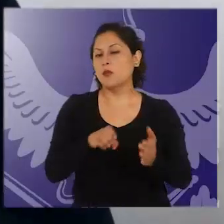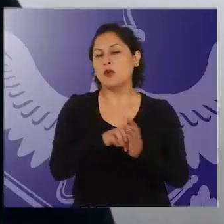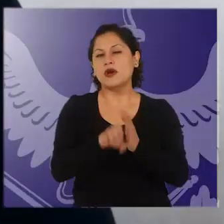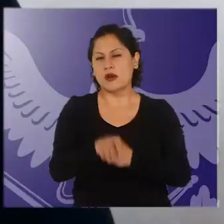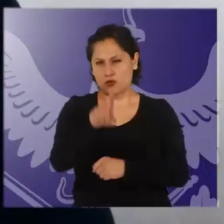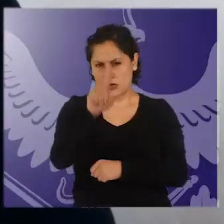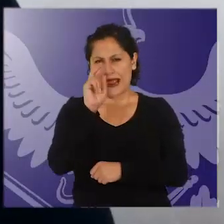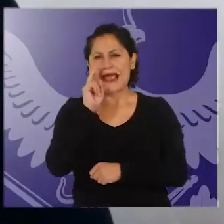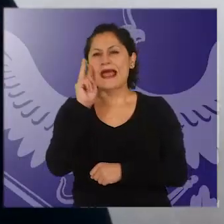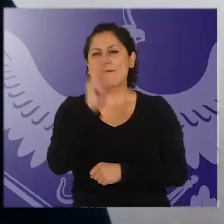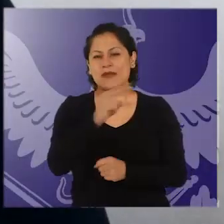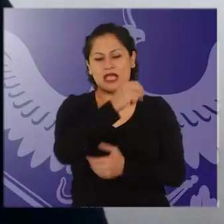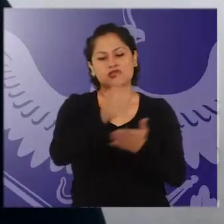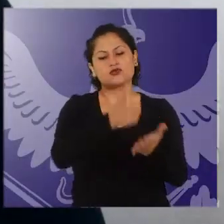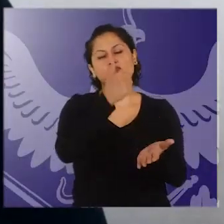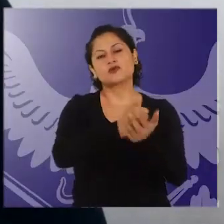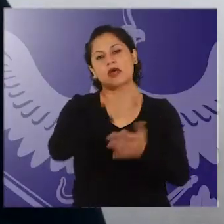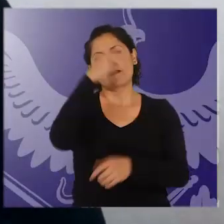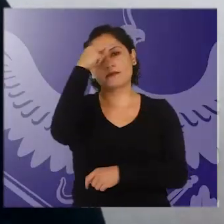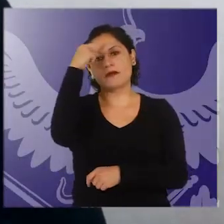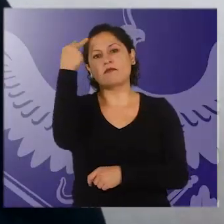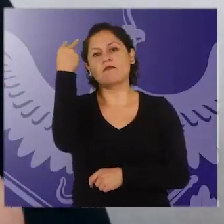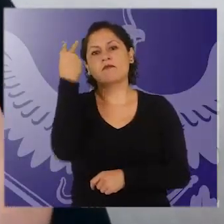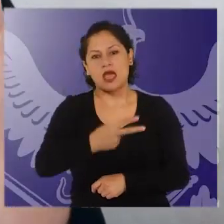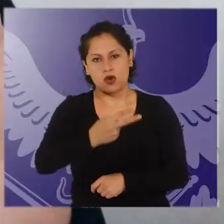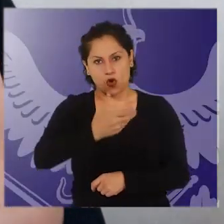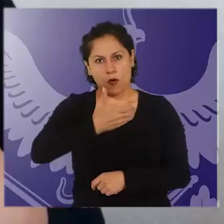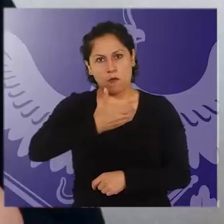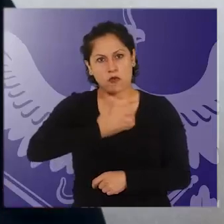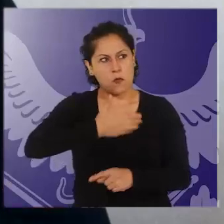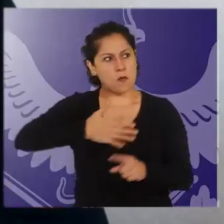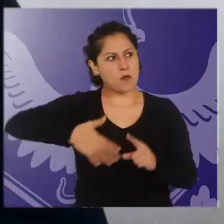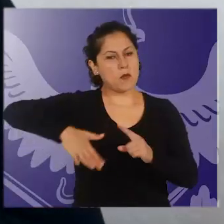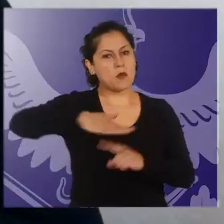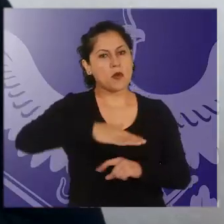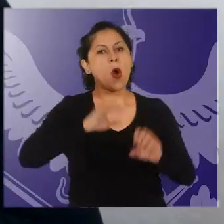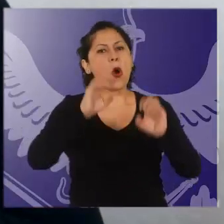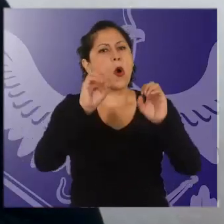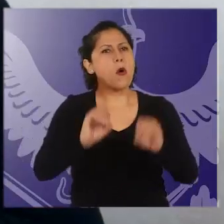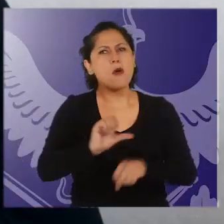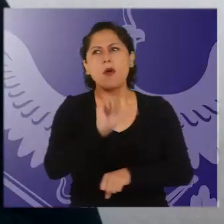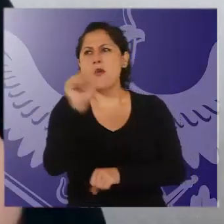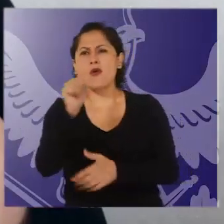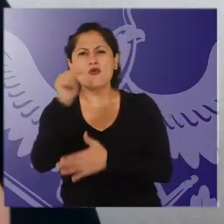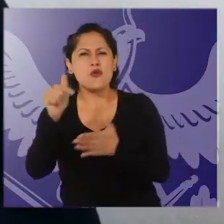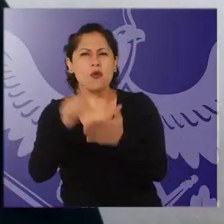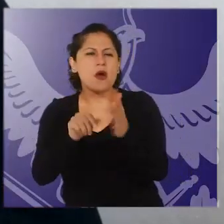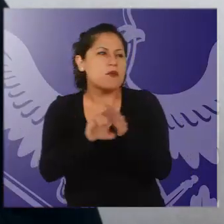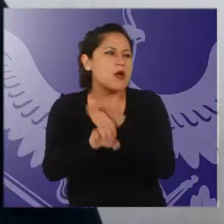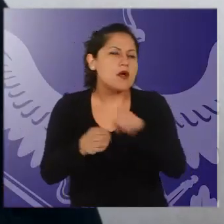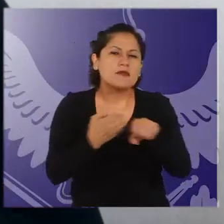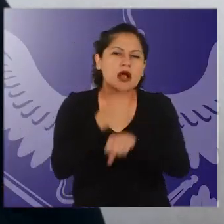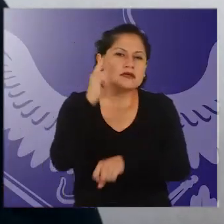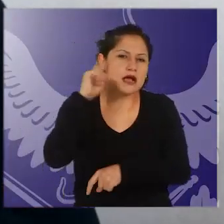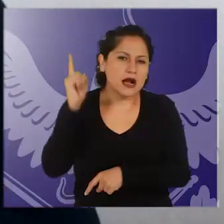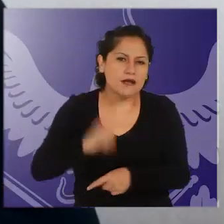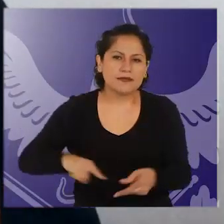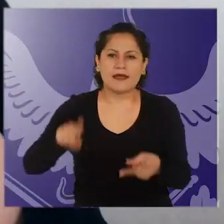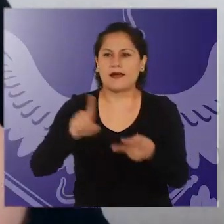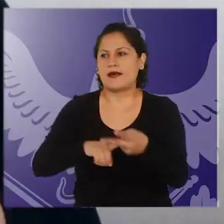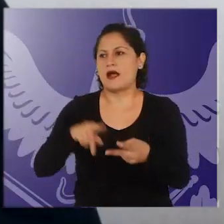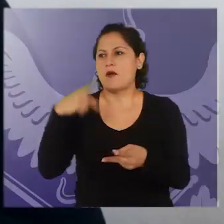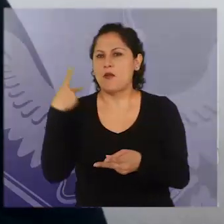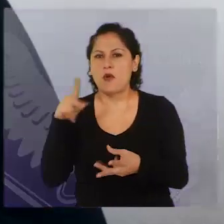Cuando ustedes miran el centro histórico de la Ciudad de México o cualquier ciudad grandiosa colonial, Zacatecas,